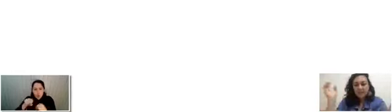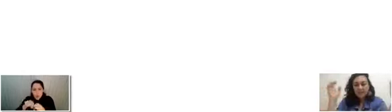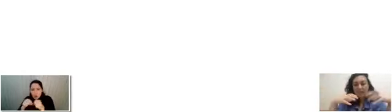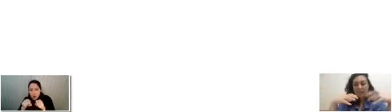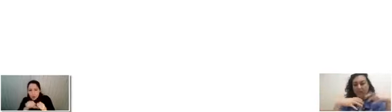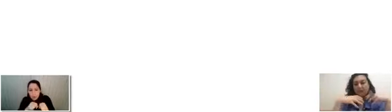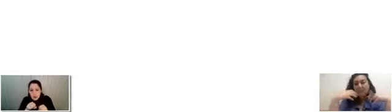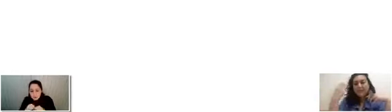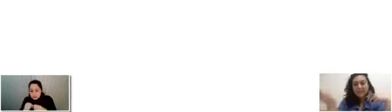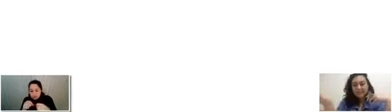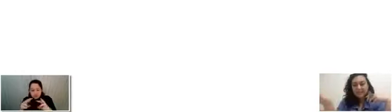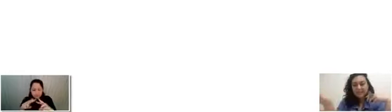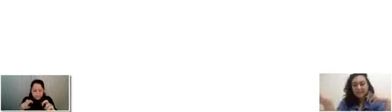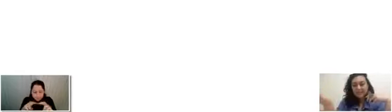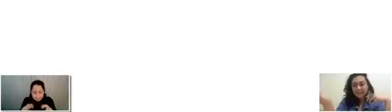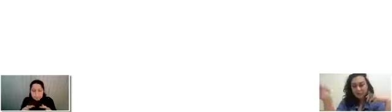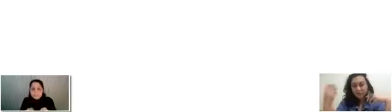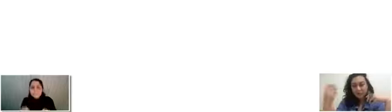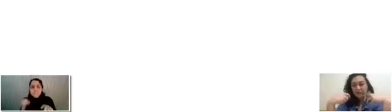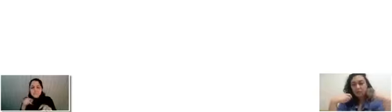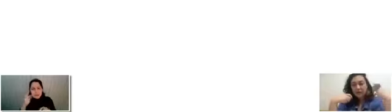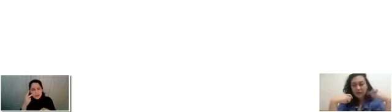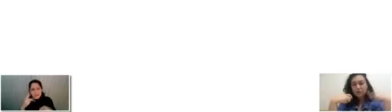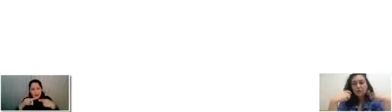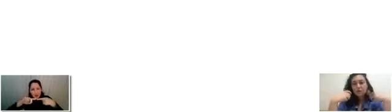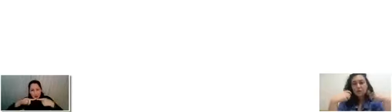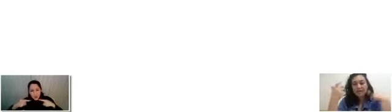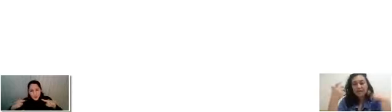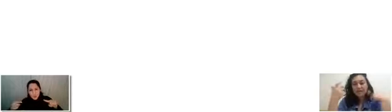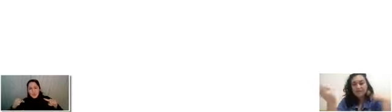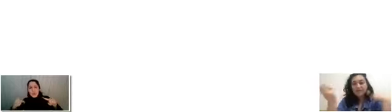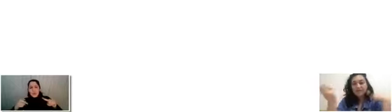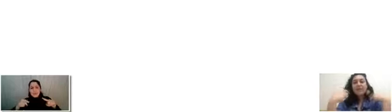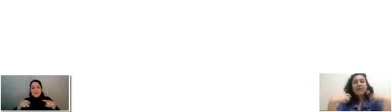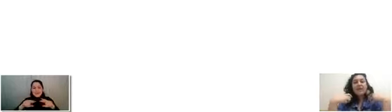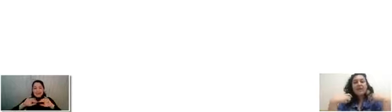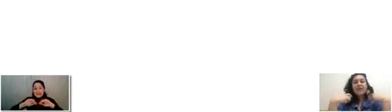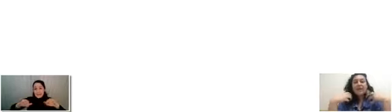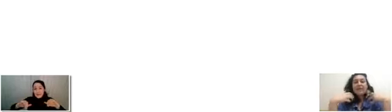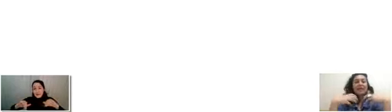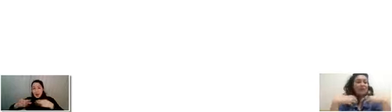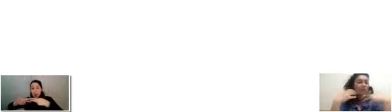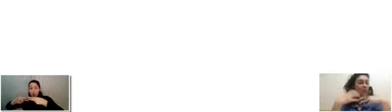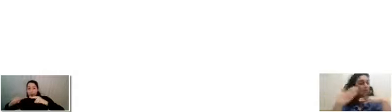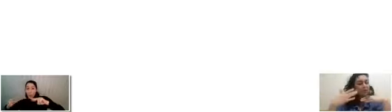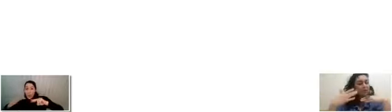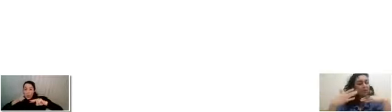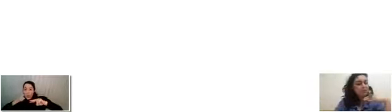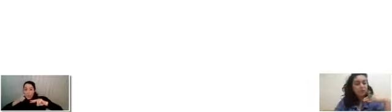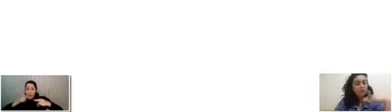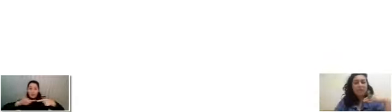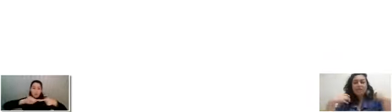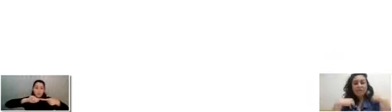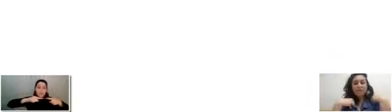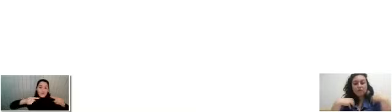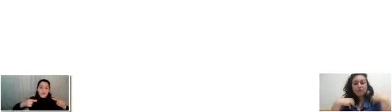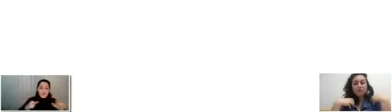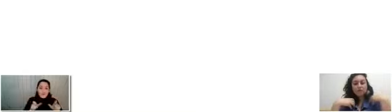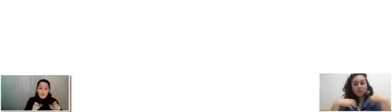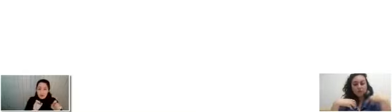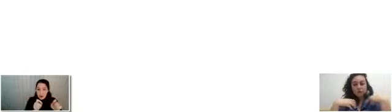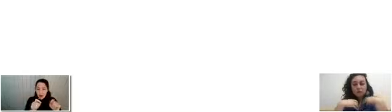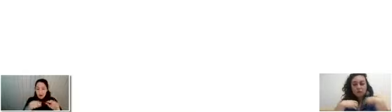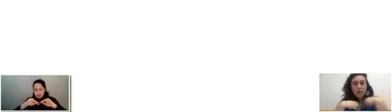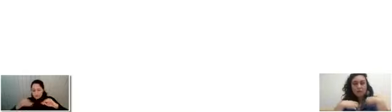poder liberar el material genético, tanto humano como viral. Después de un proceso que en el laboratorio nosotros nos